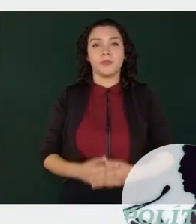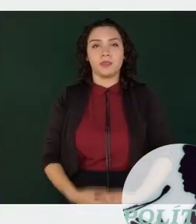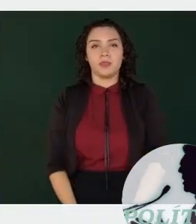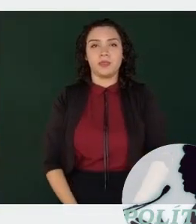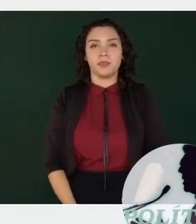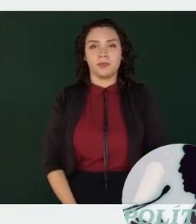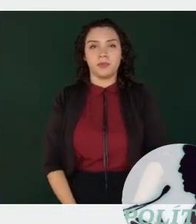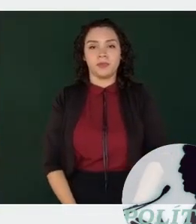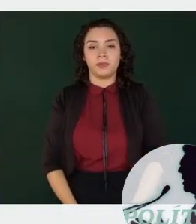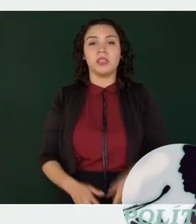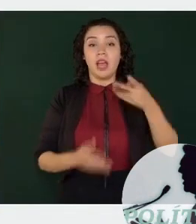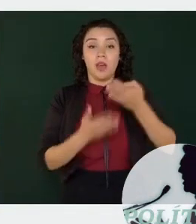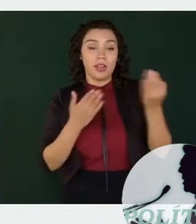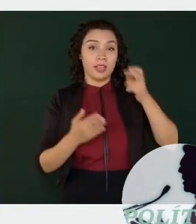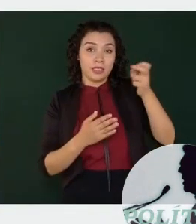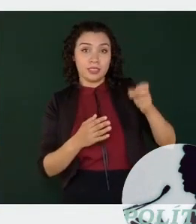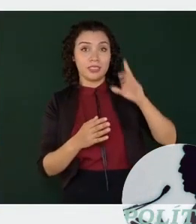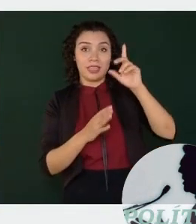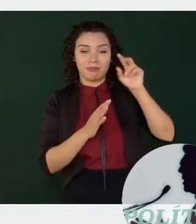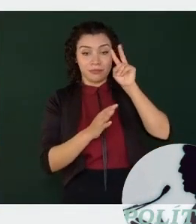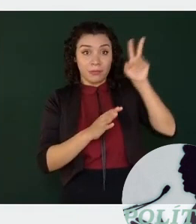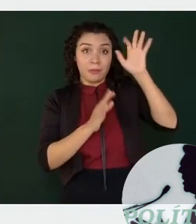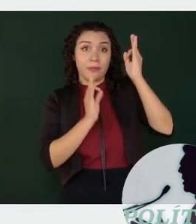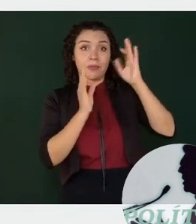Estos son datos oficiales.